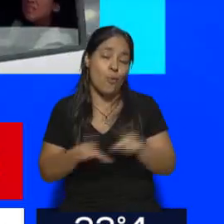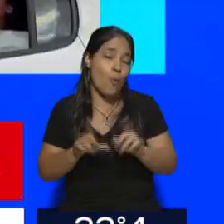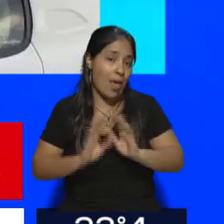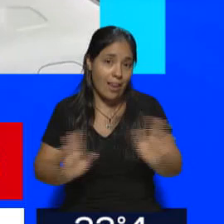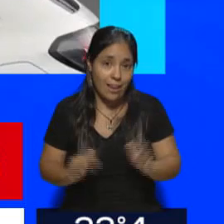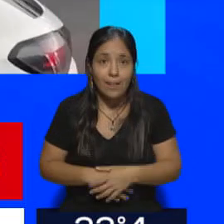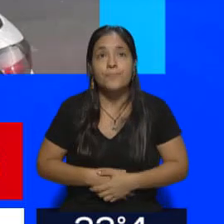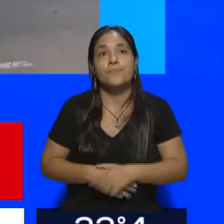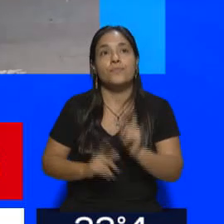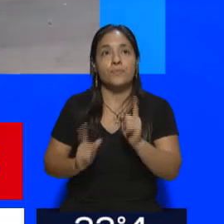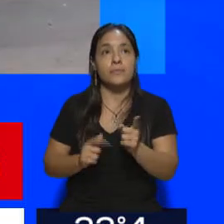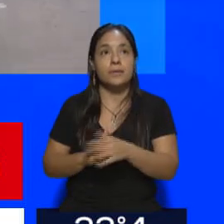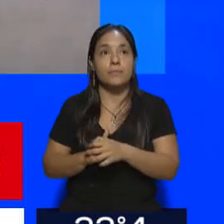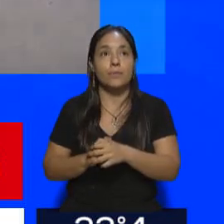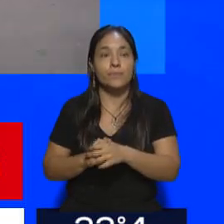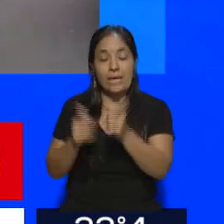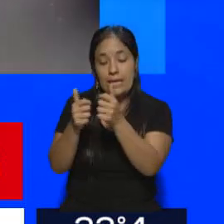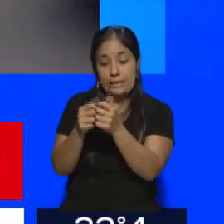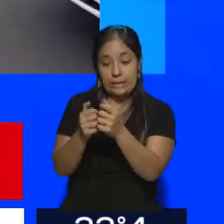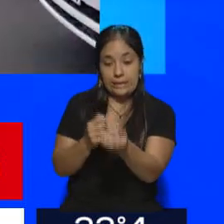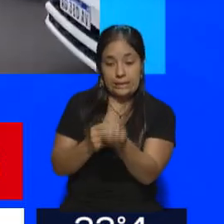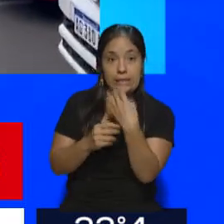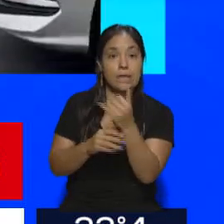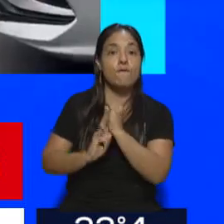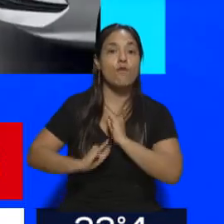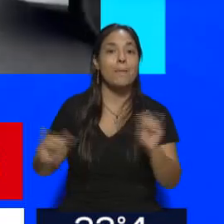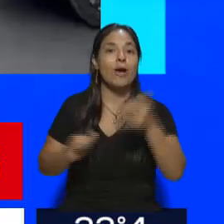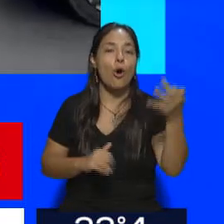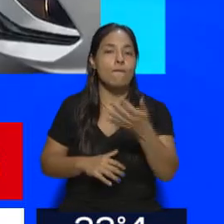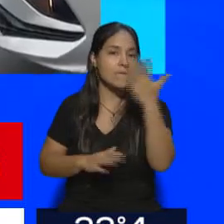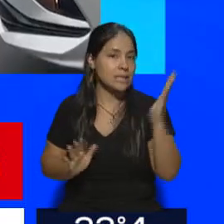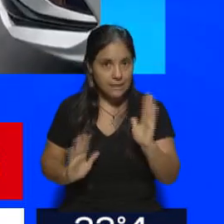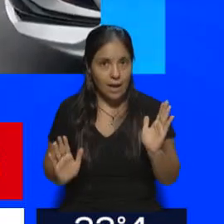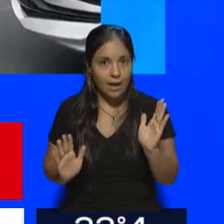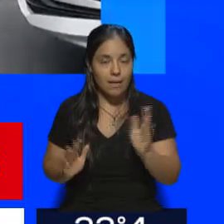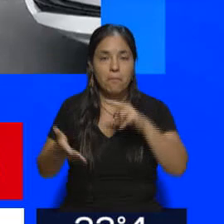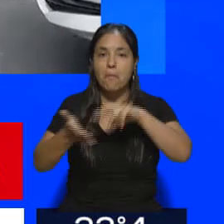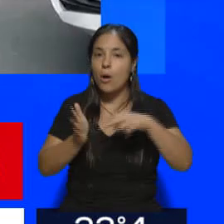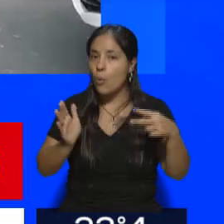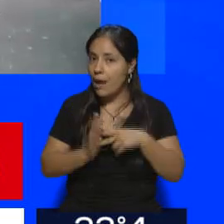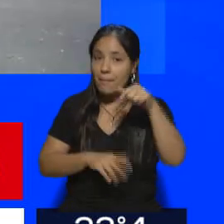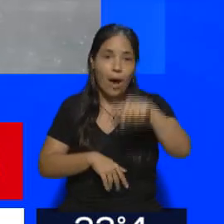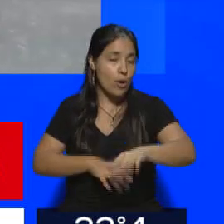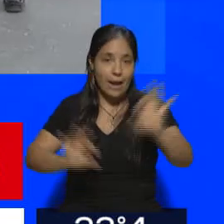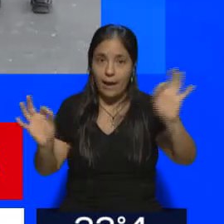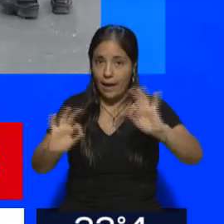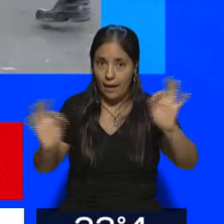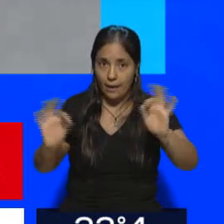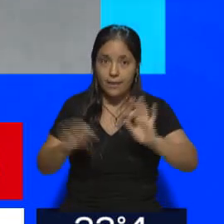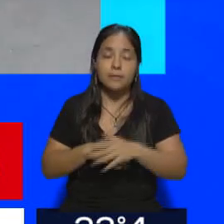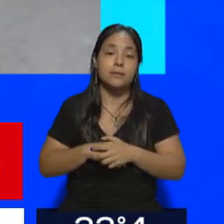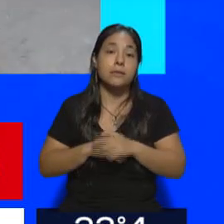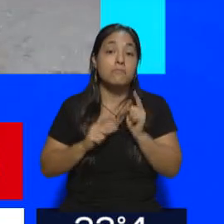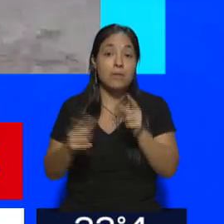entonces, Emanuel, veías recién en tu celular información oficial, sin inconvenientes a esta hora, intentarán todo